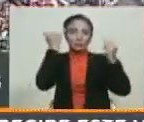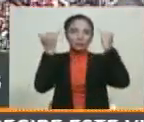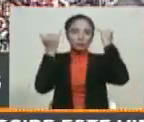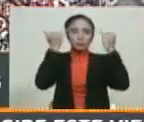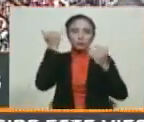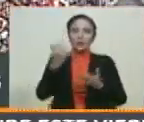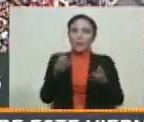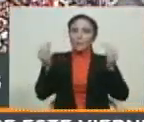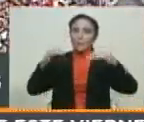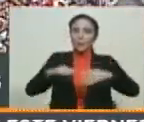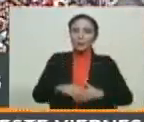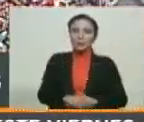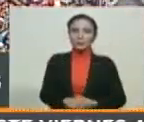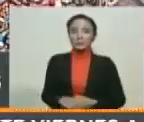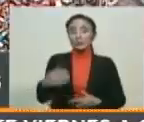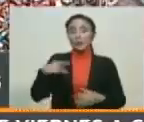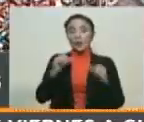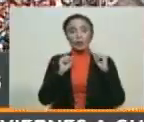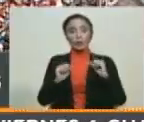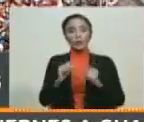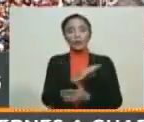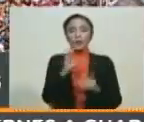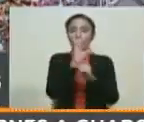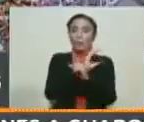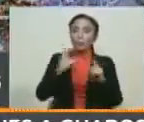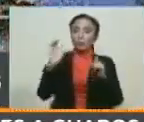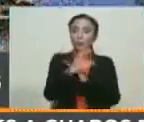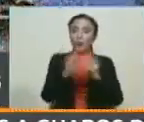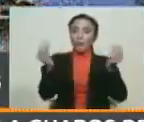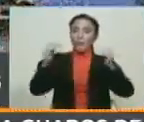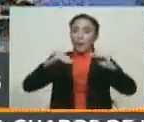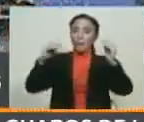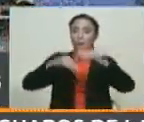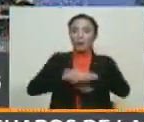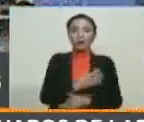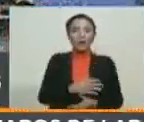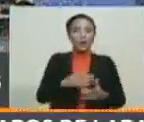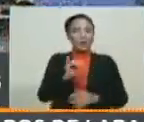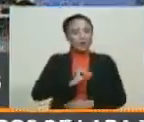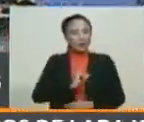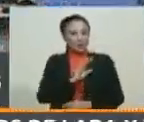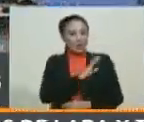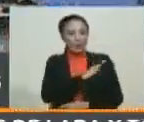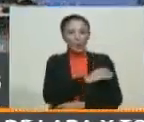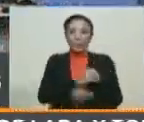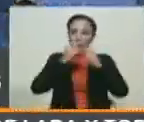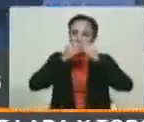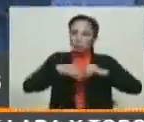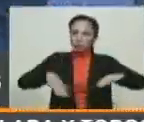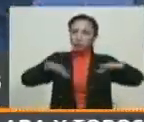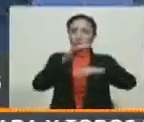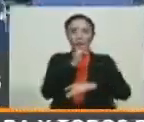tenemos que seguir fortaleciendo la cultura nacional la identidad nacional